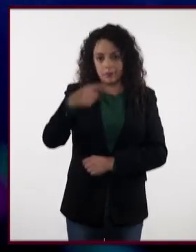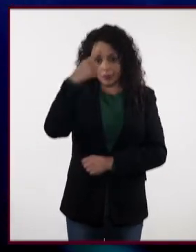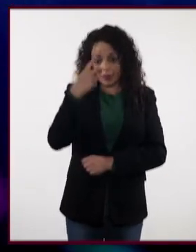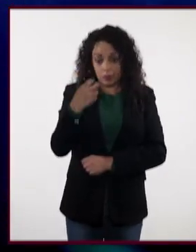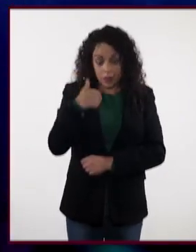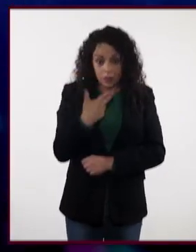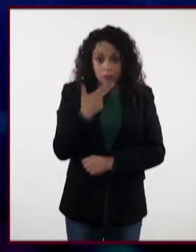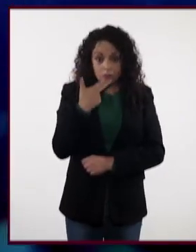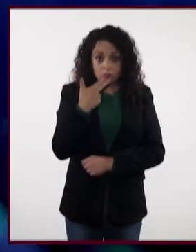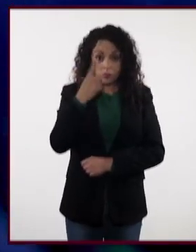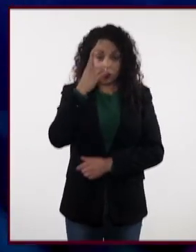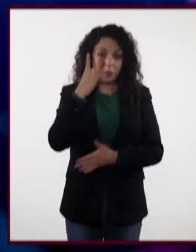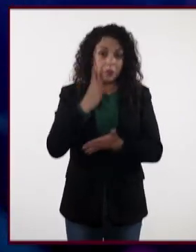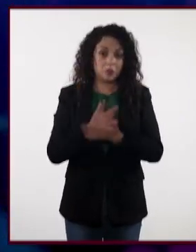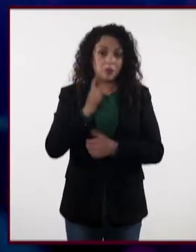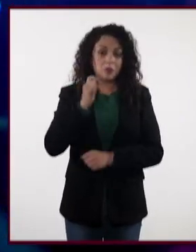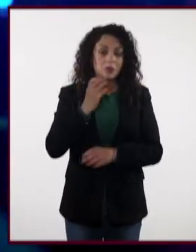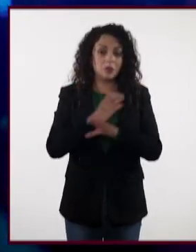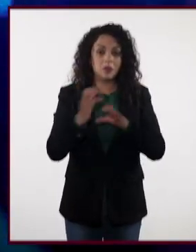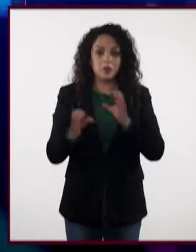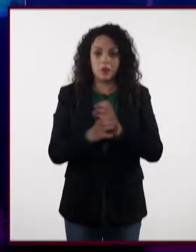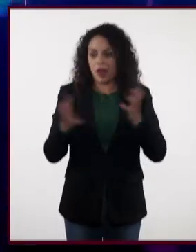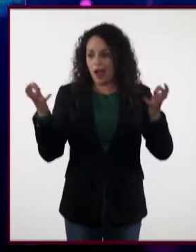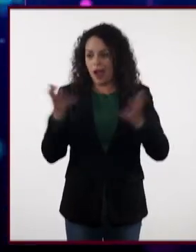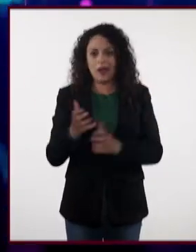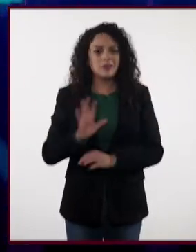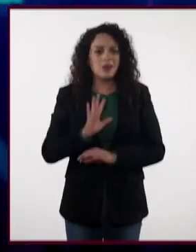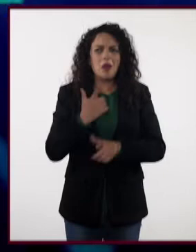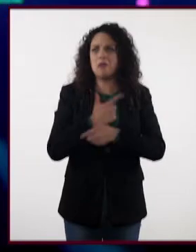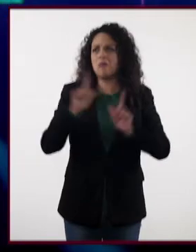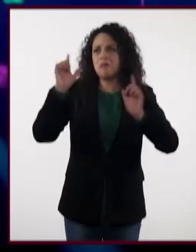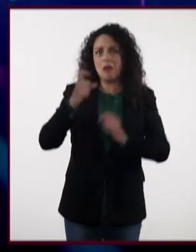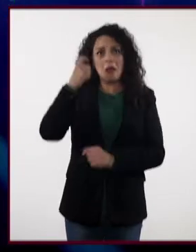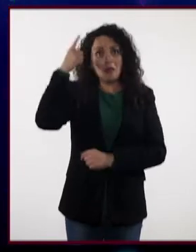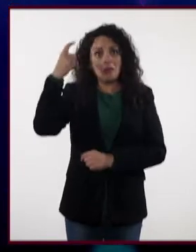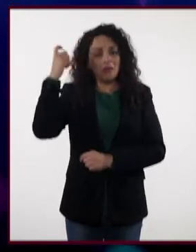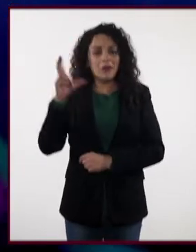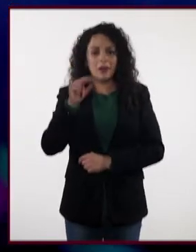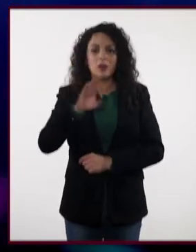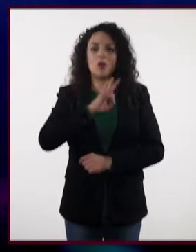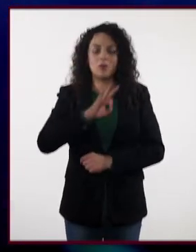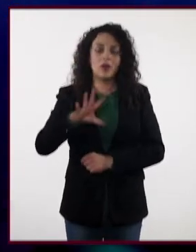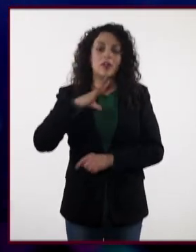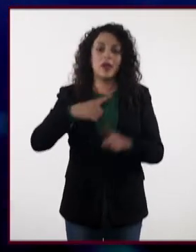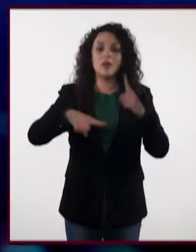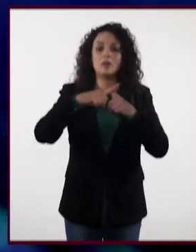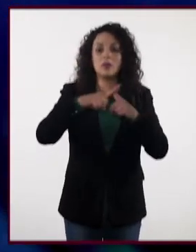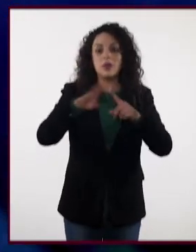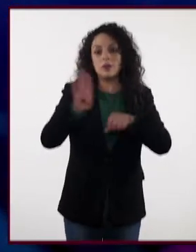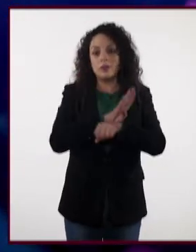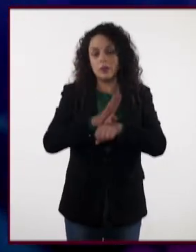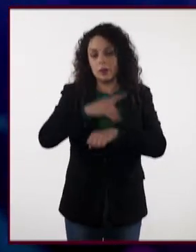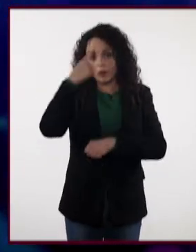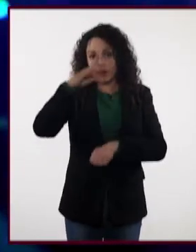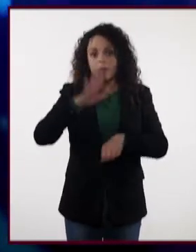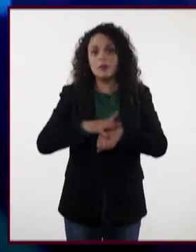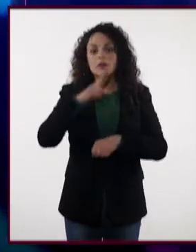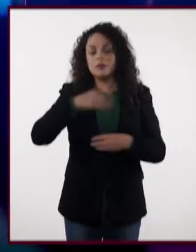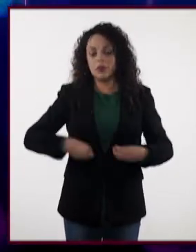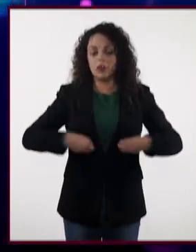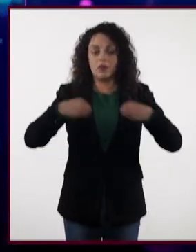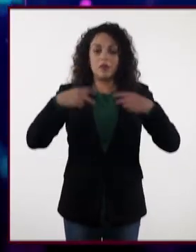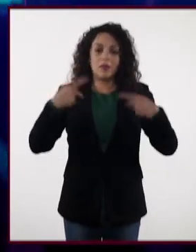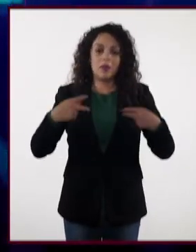no solamente el hacer objetos por hacer, sino que podíamos beneficiar de una u otra forma la calidad de la vida de las